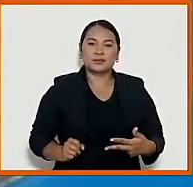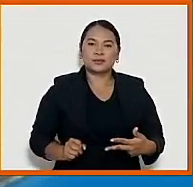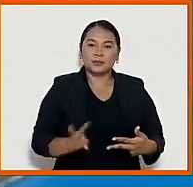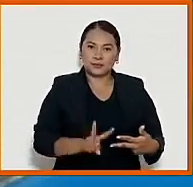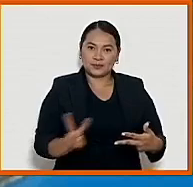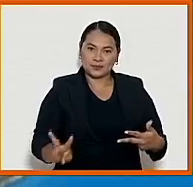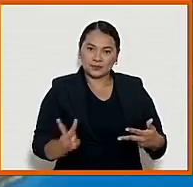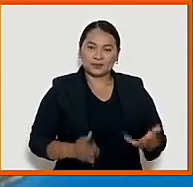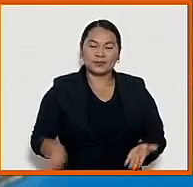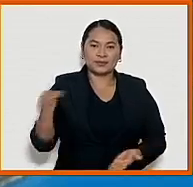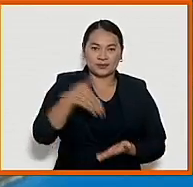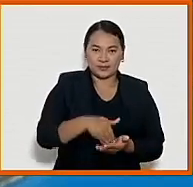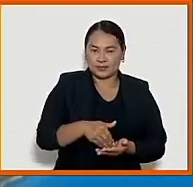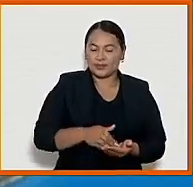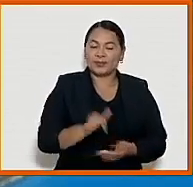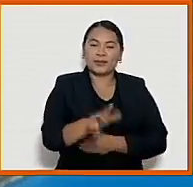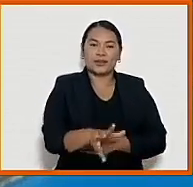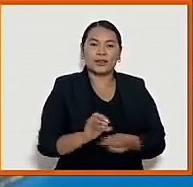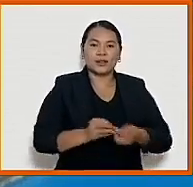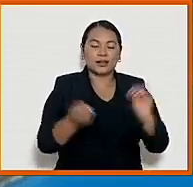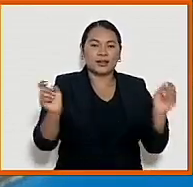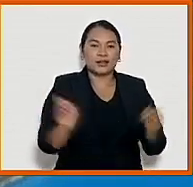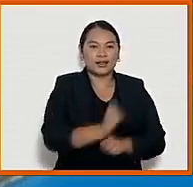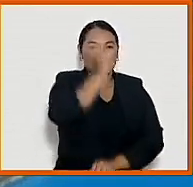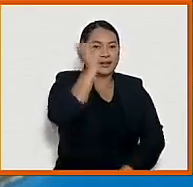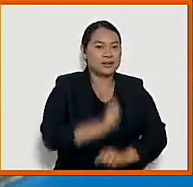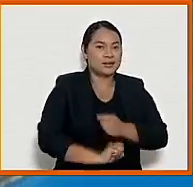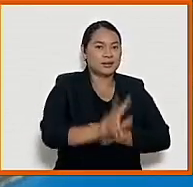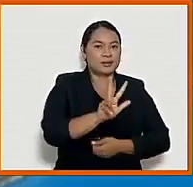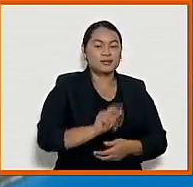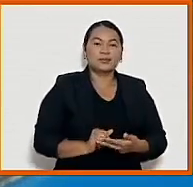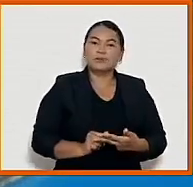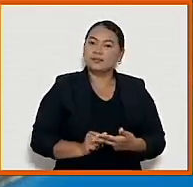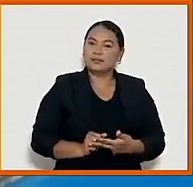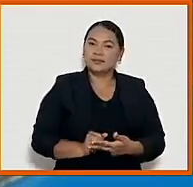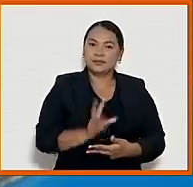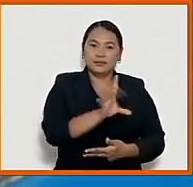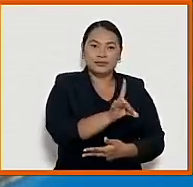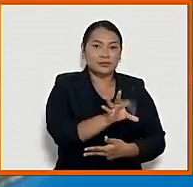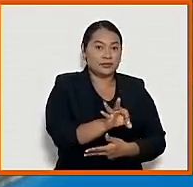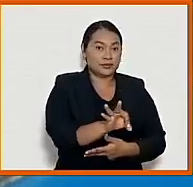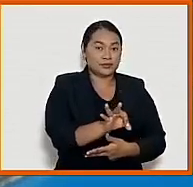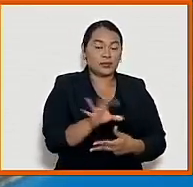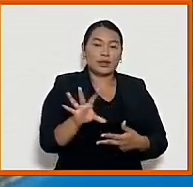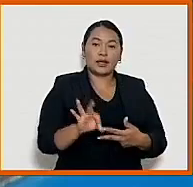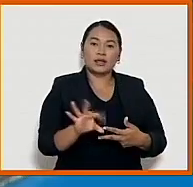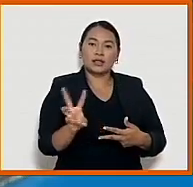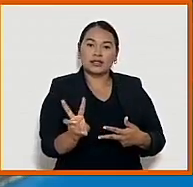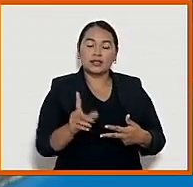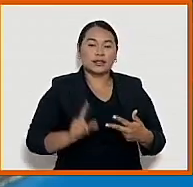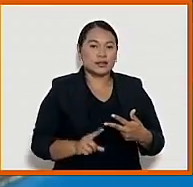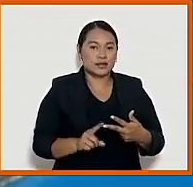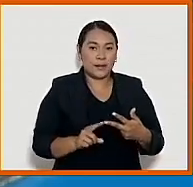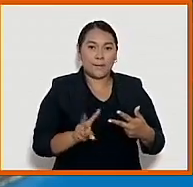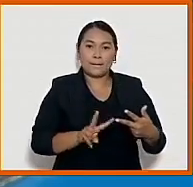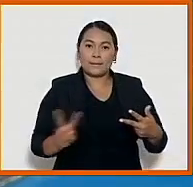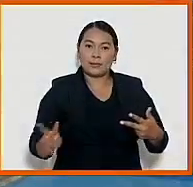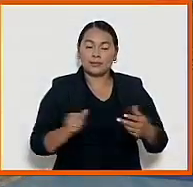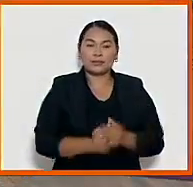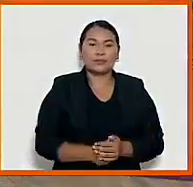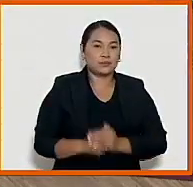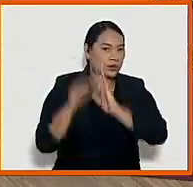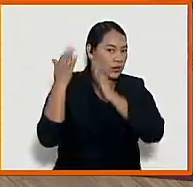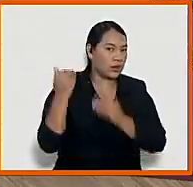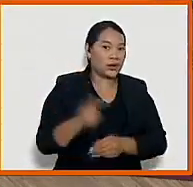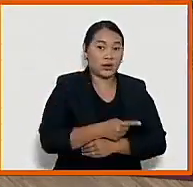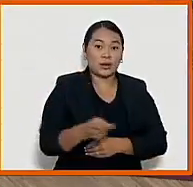22, con mucho gusto repito, tus 3 números ganadores son 89, 96 y 22. Espero que cada